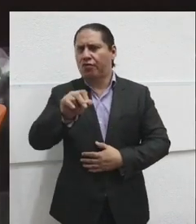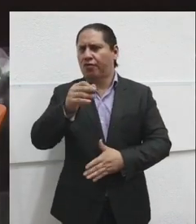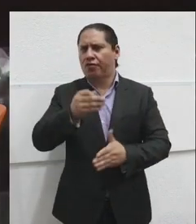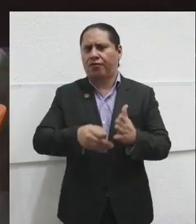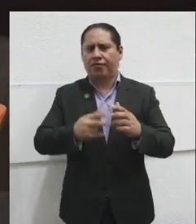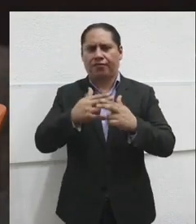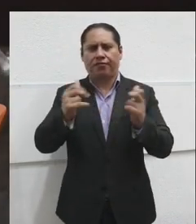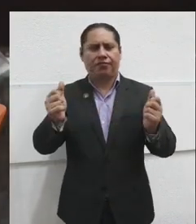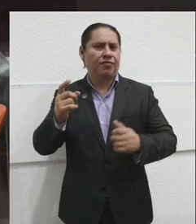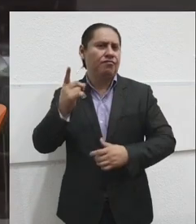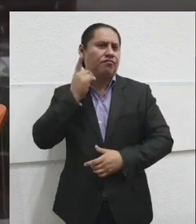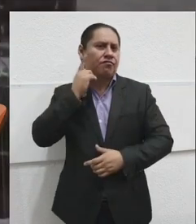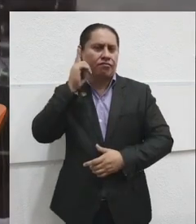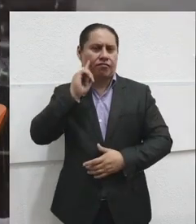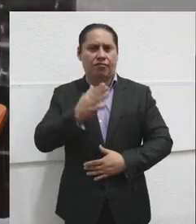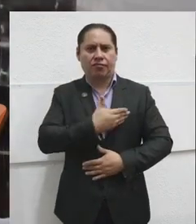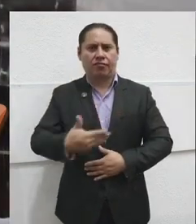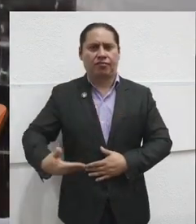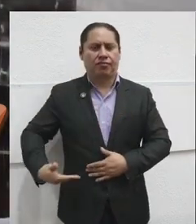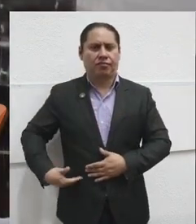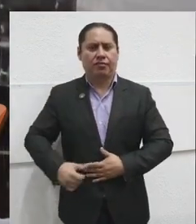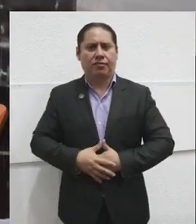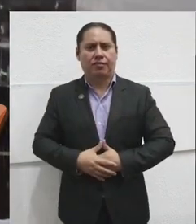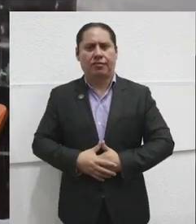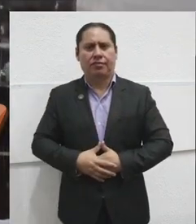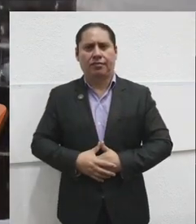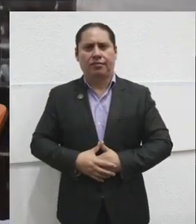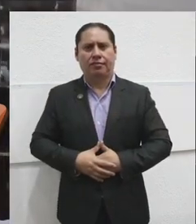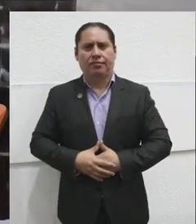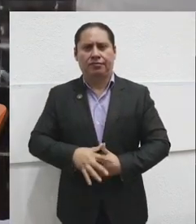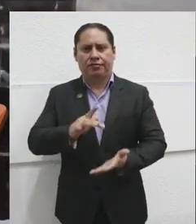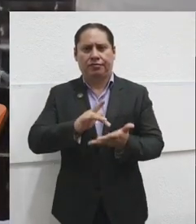falta ningún legislador por emitir su voto, diputada presidenta.